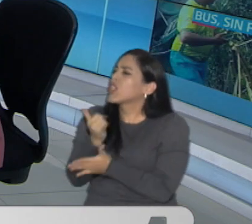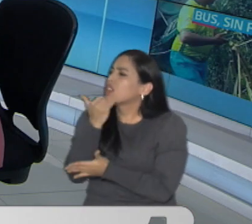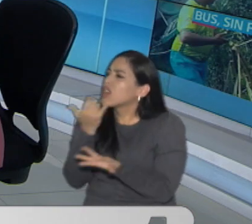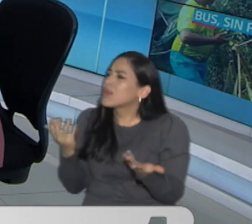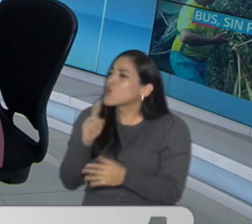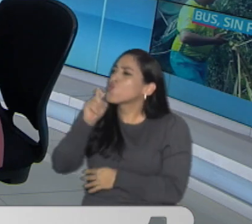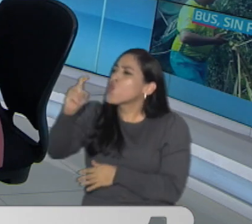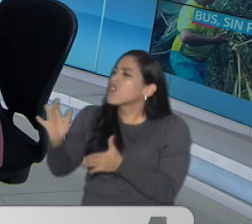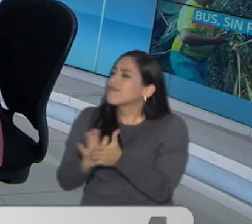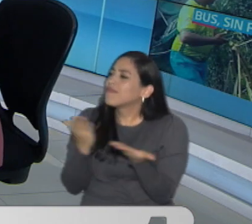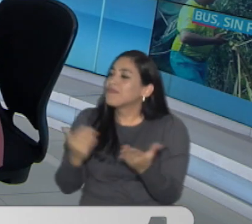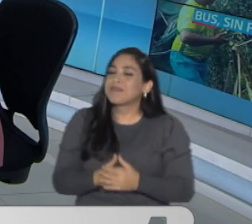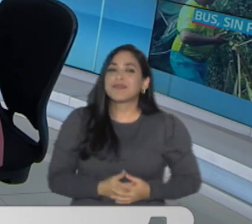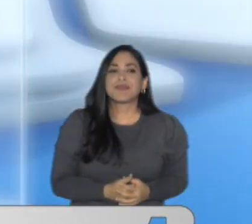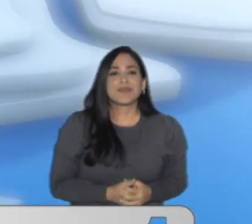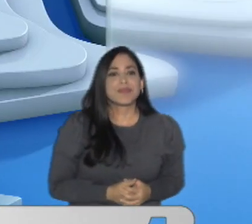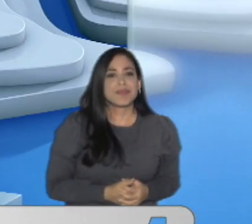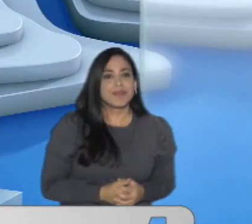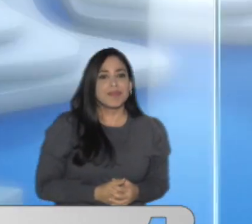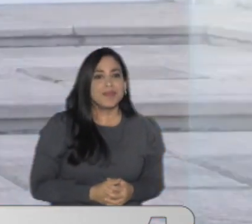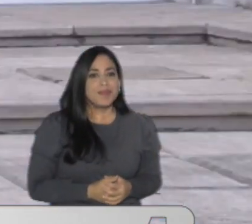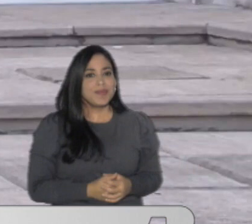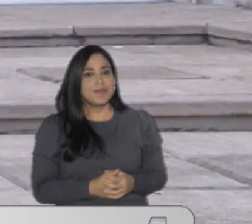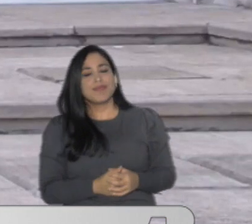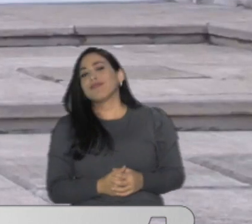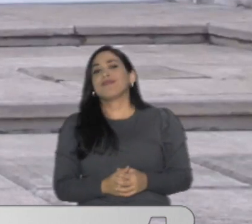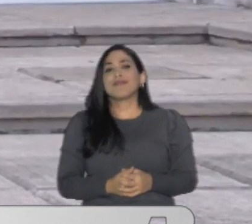desde Bucaramanga.